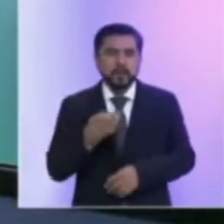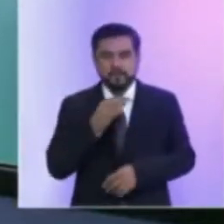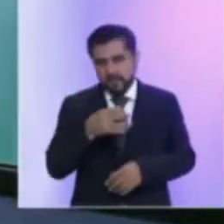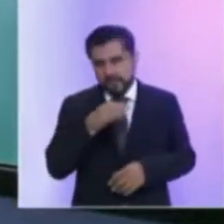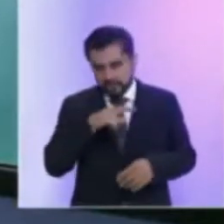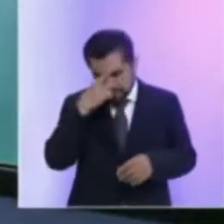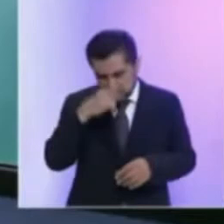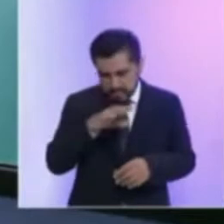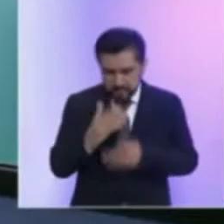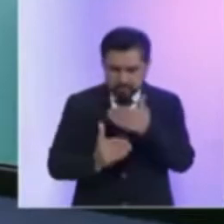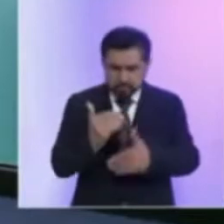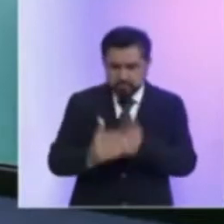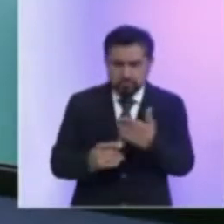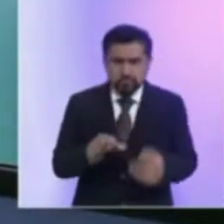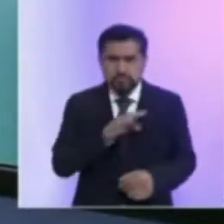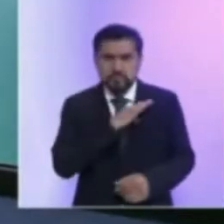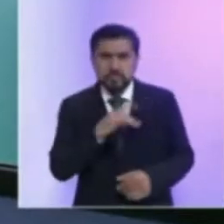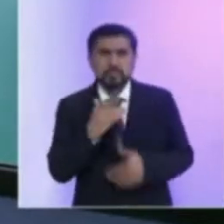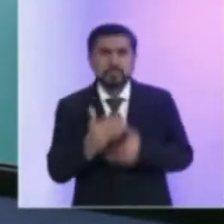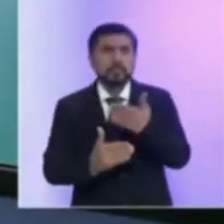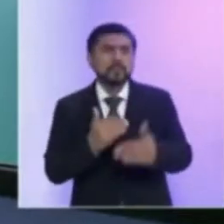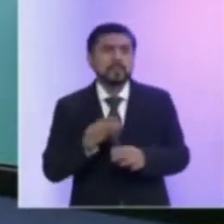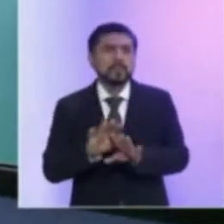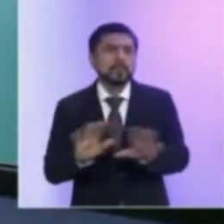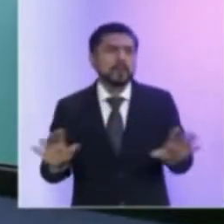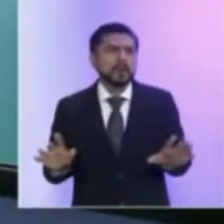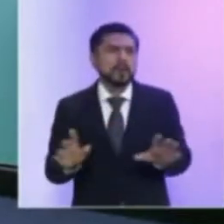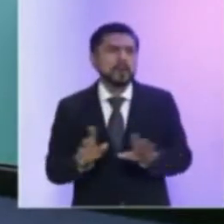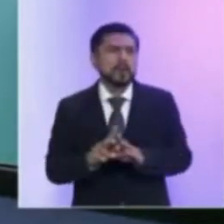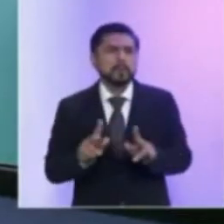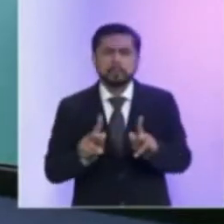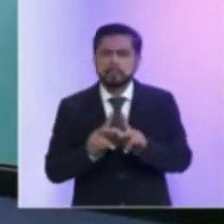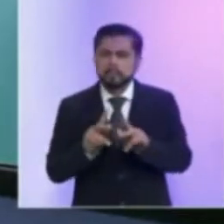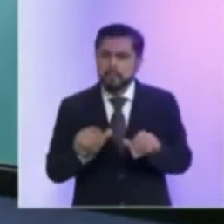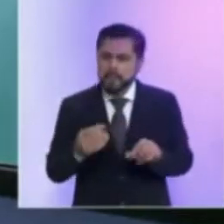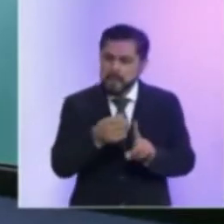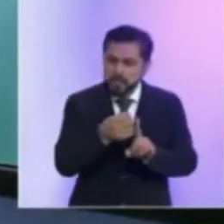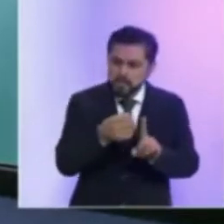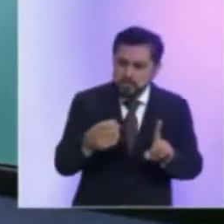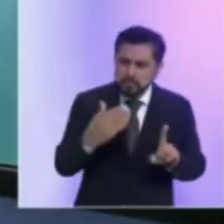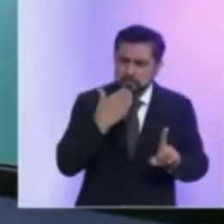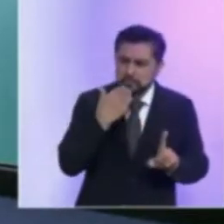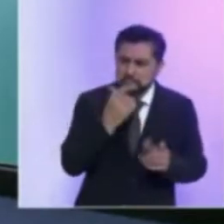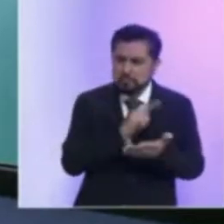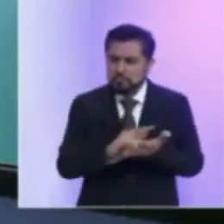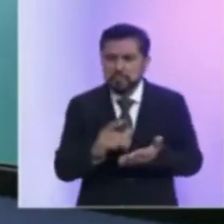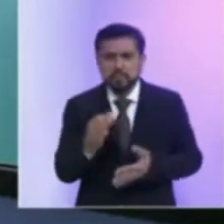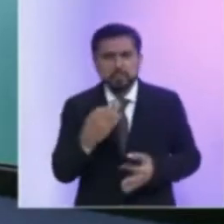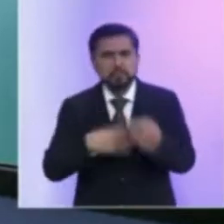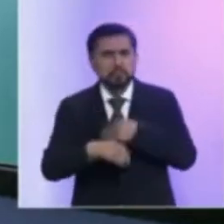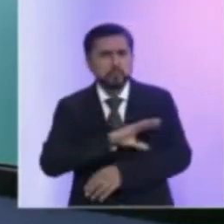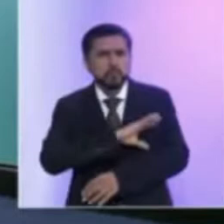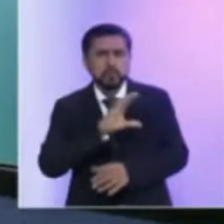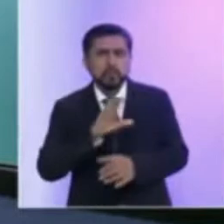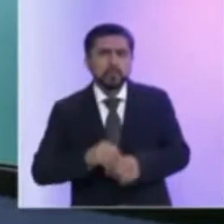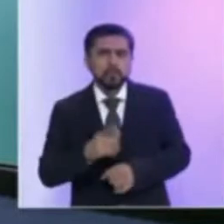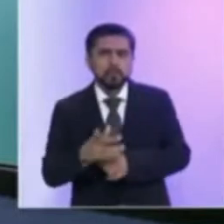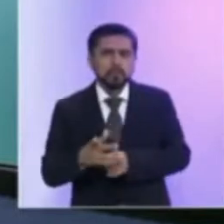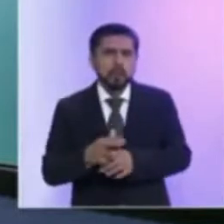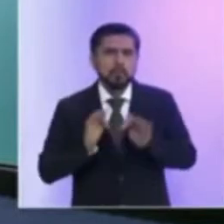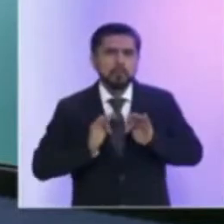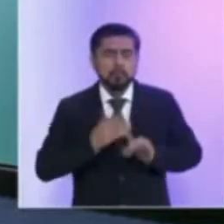afortunadamente pudo llevarse a cabo de una manera pacífica, sin correcta, duda. Sí. Como lo estábamos esperando y como lo